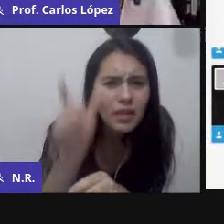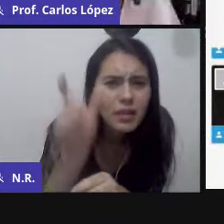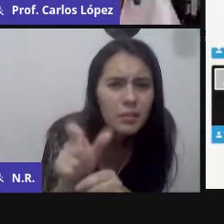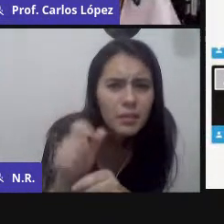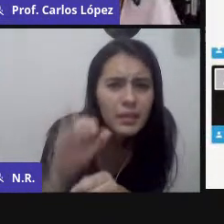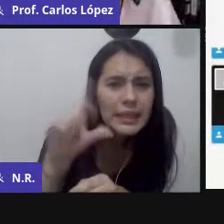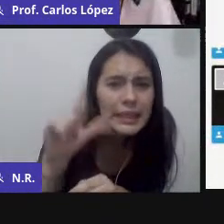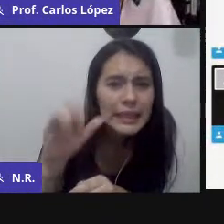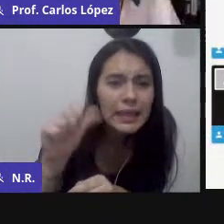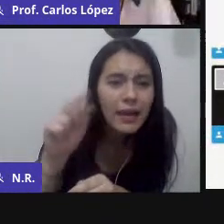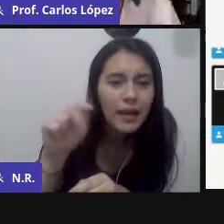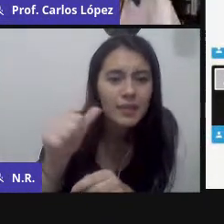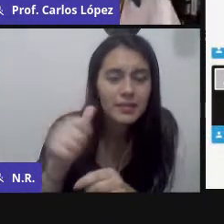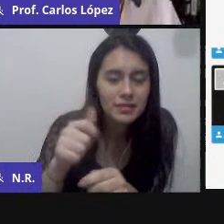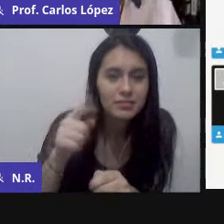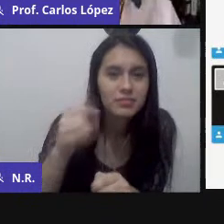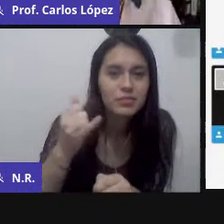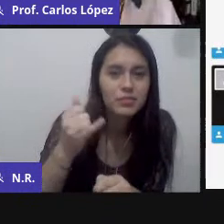Ya,